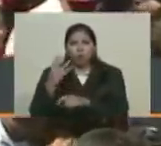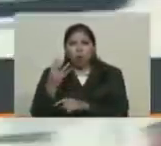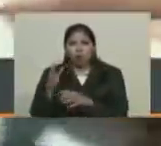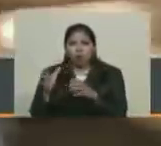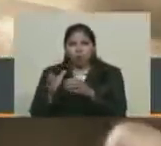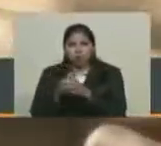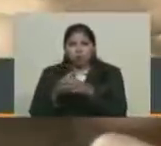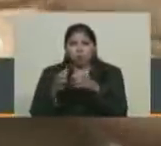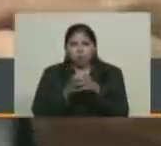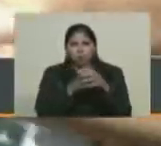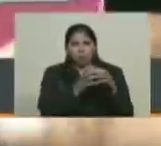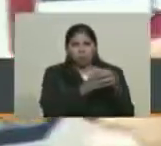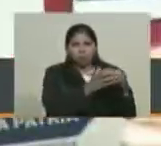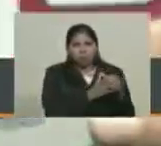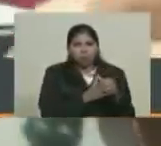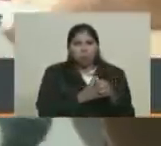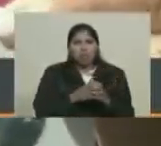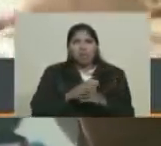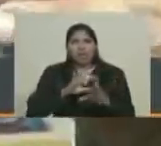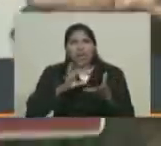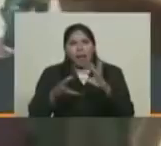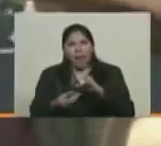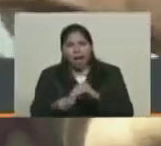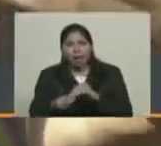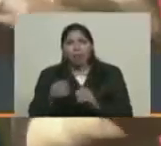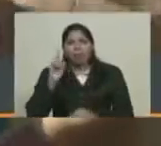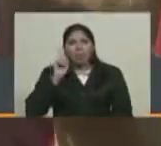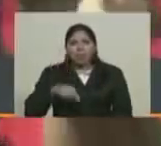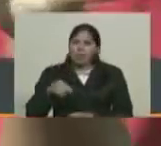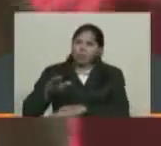a la VCH, a los CLP,